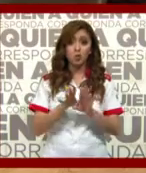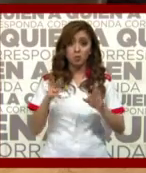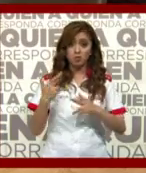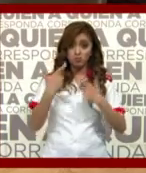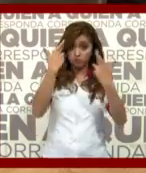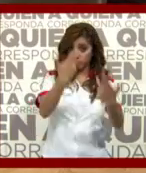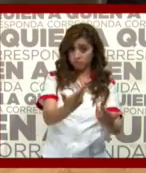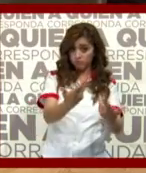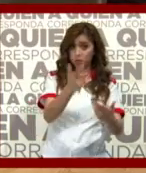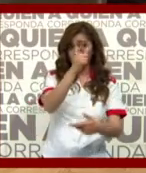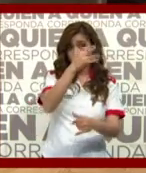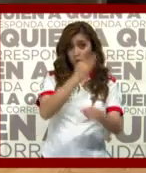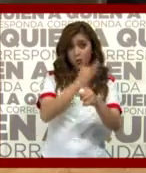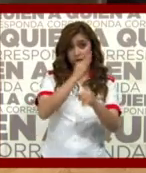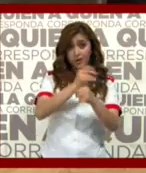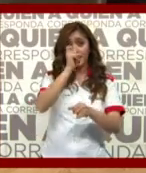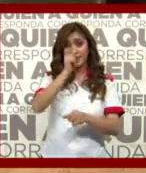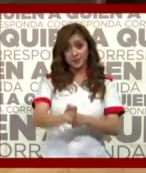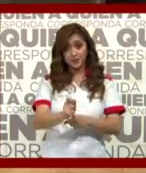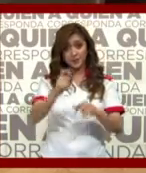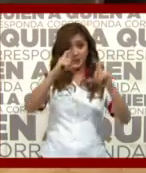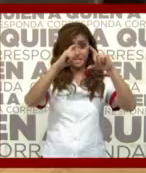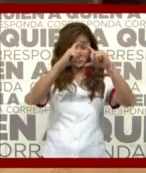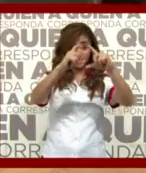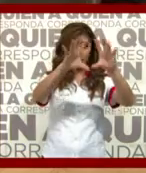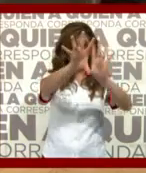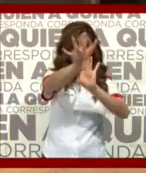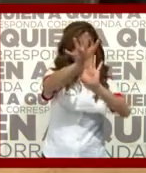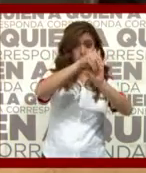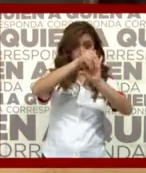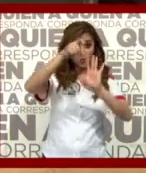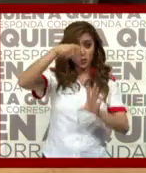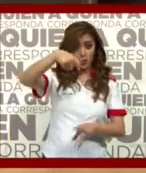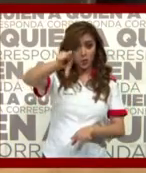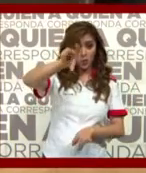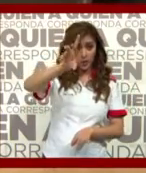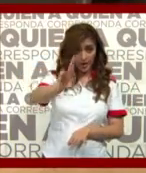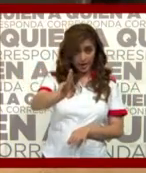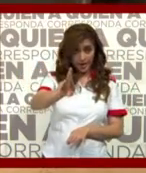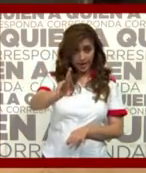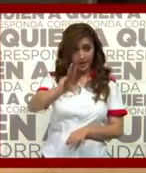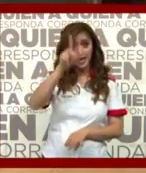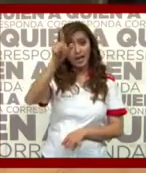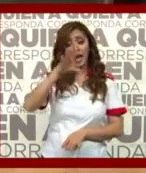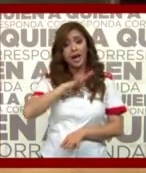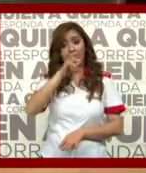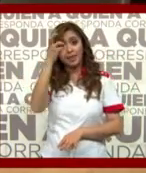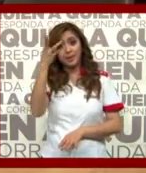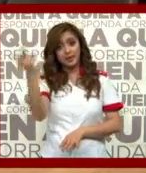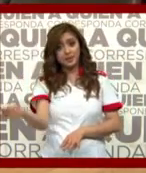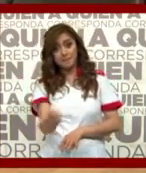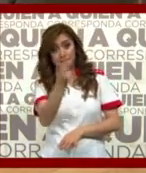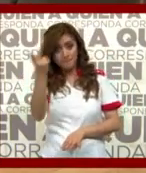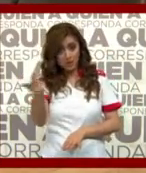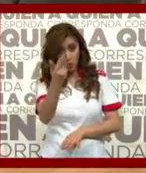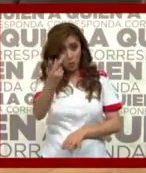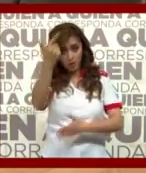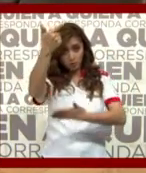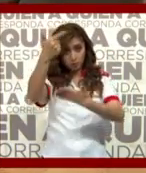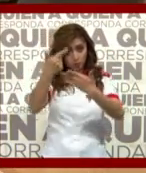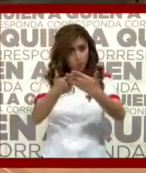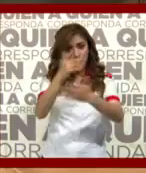me cansé de inmediato y tomen la foto al cuero todo lo que tiene que